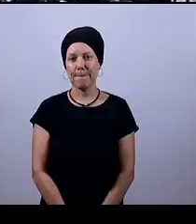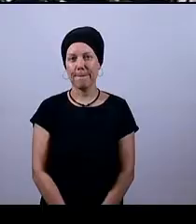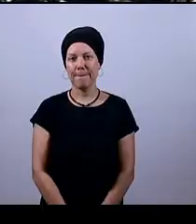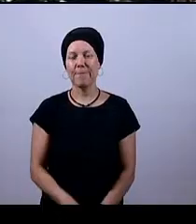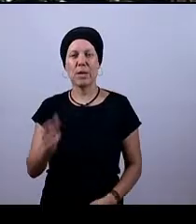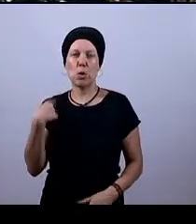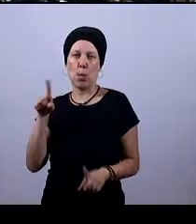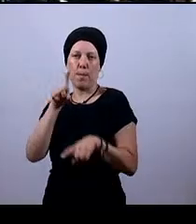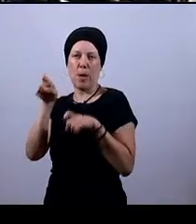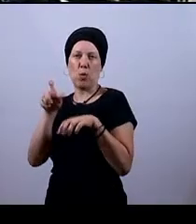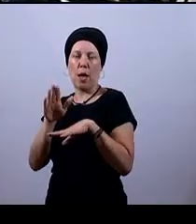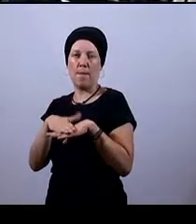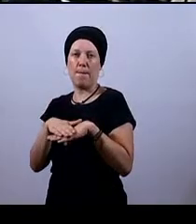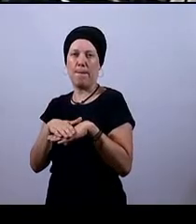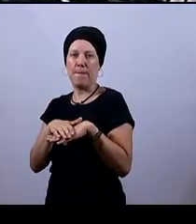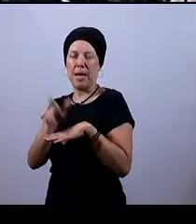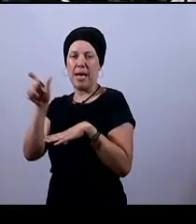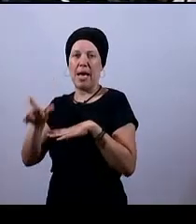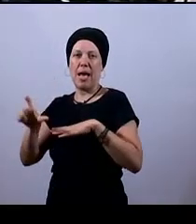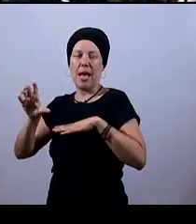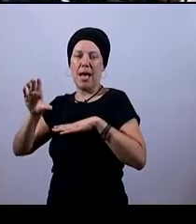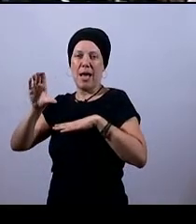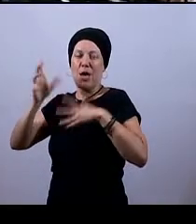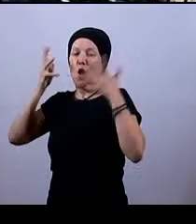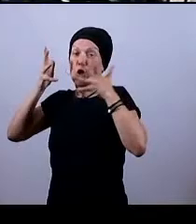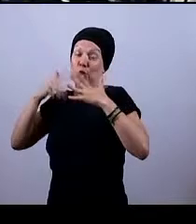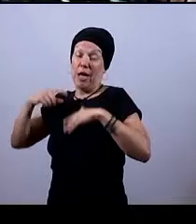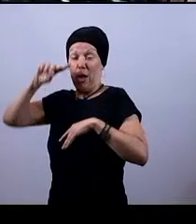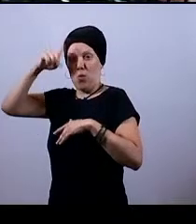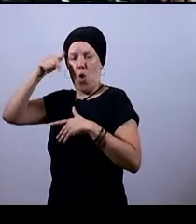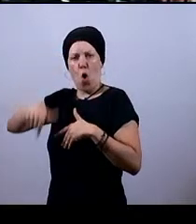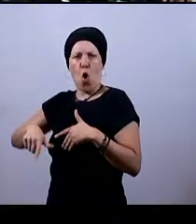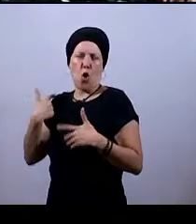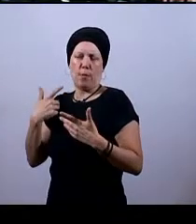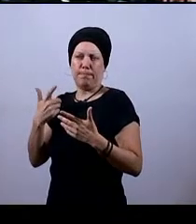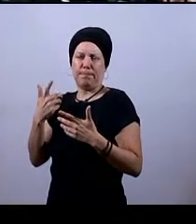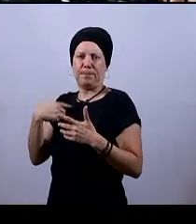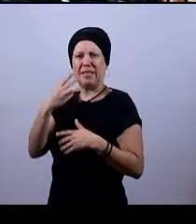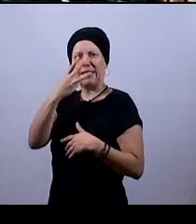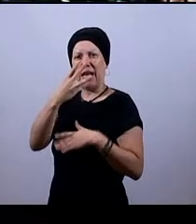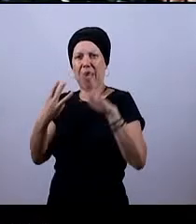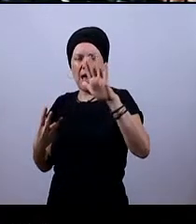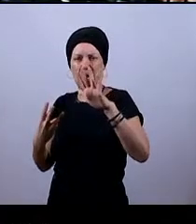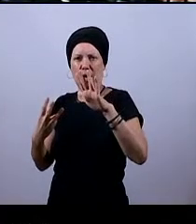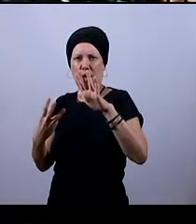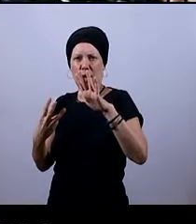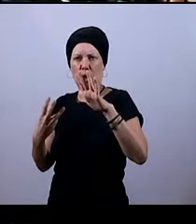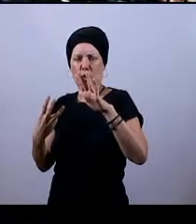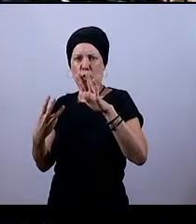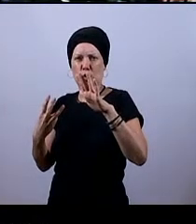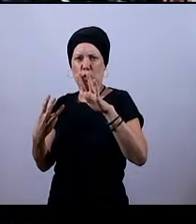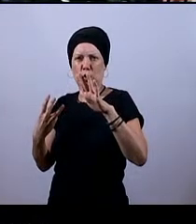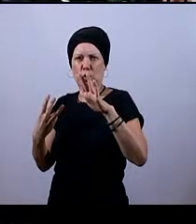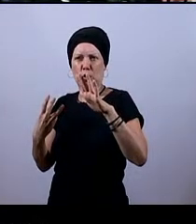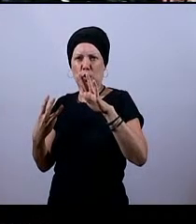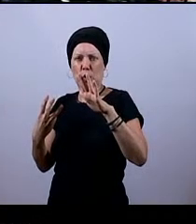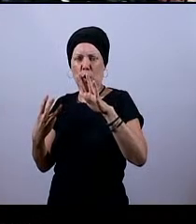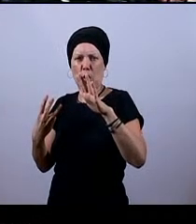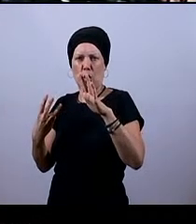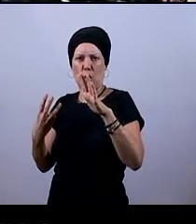Sí, yo tengo una pregunta para la consejera de Cultura. Hoy hemos conocido que han aparecido 38 tumbas romanas en las obras de la